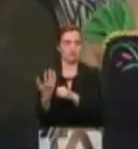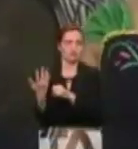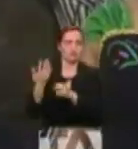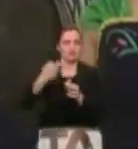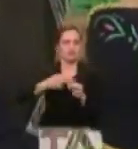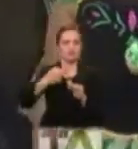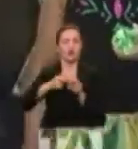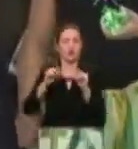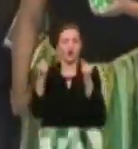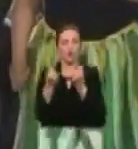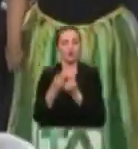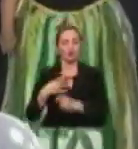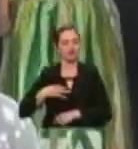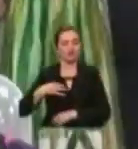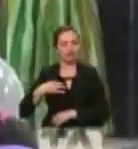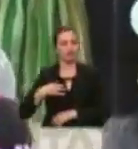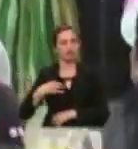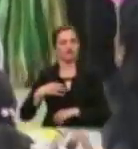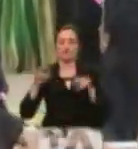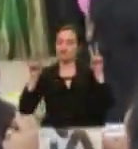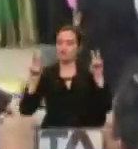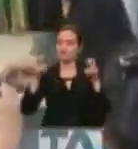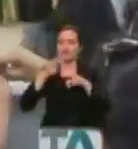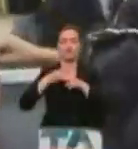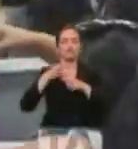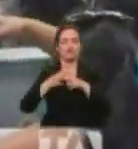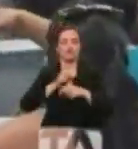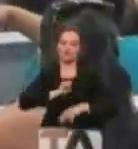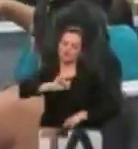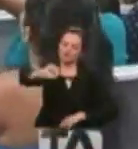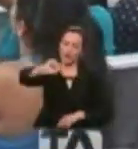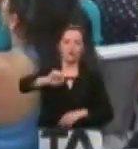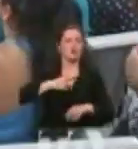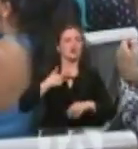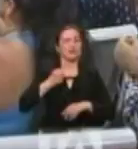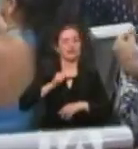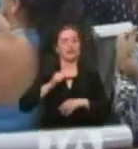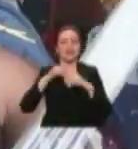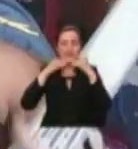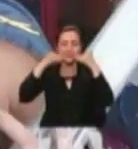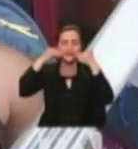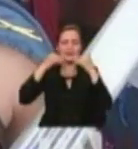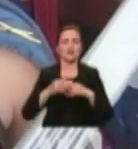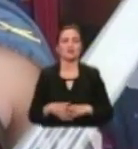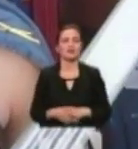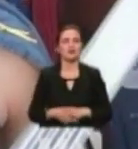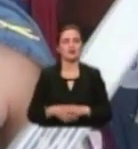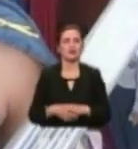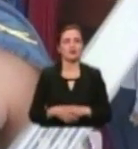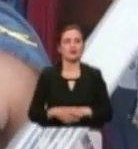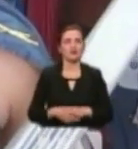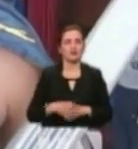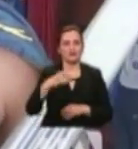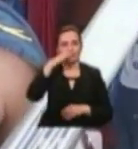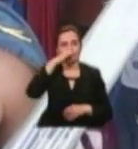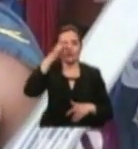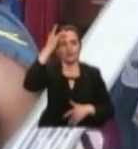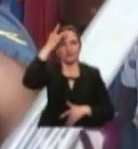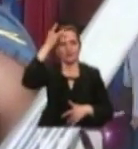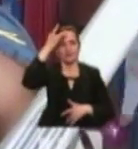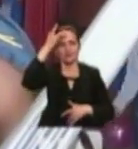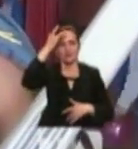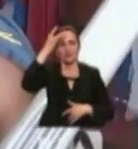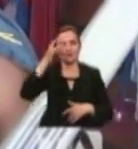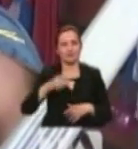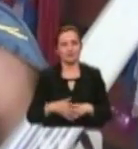son parte de este grupo voluntario denominado Superhéroe por una Sonrisa. Porque los niños que padecen esta enfermedad pues